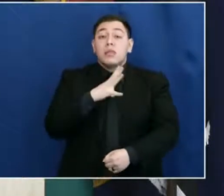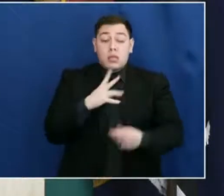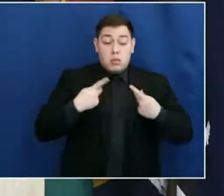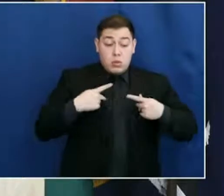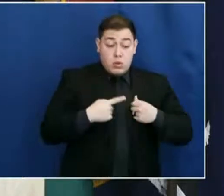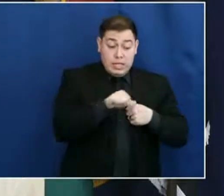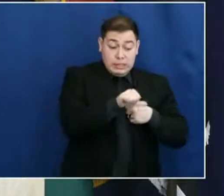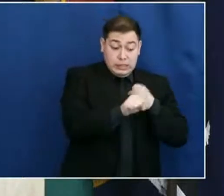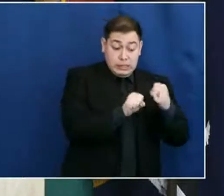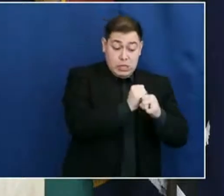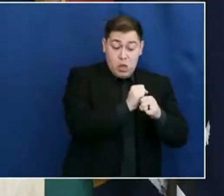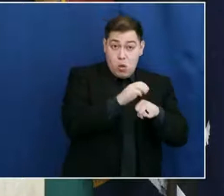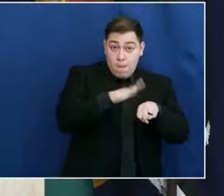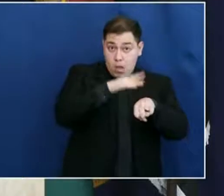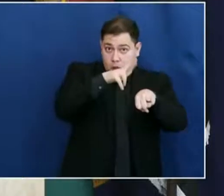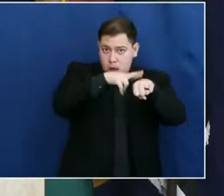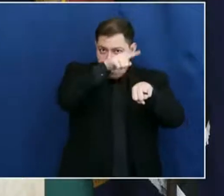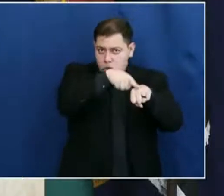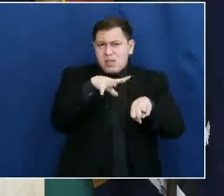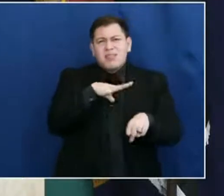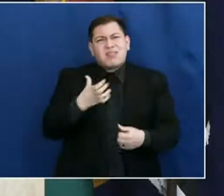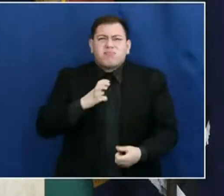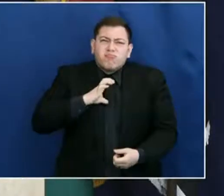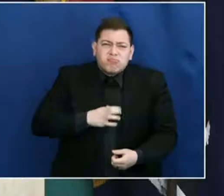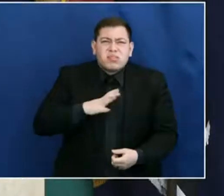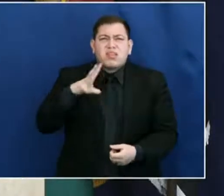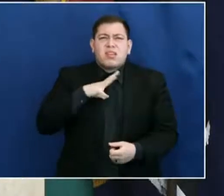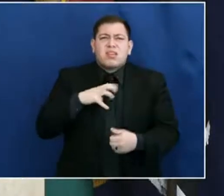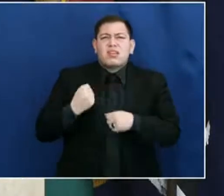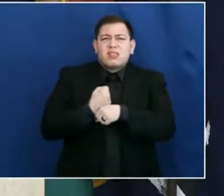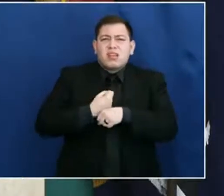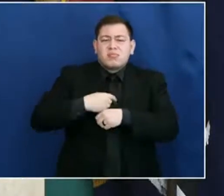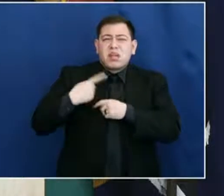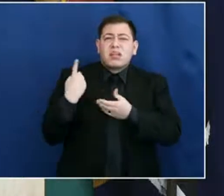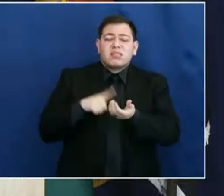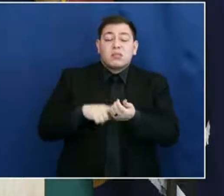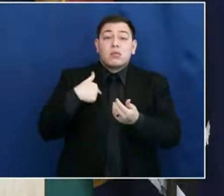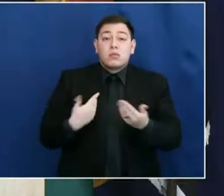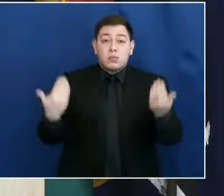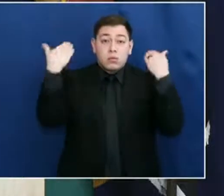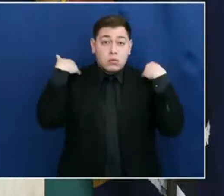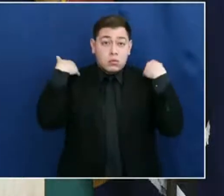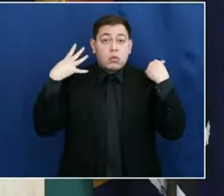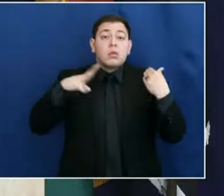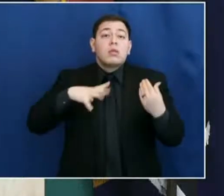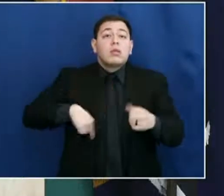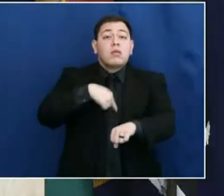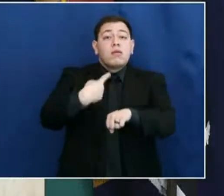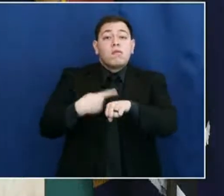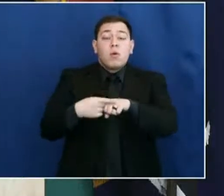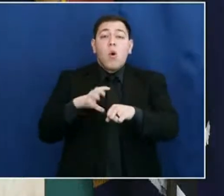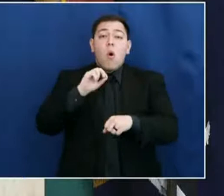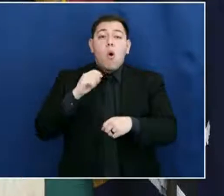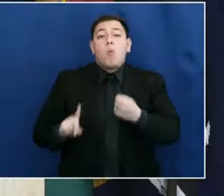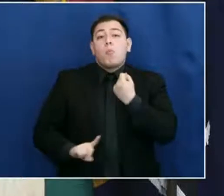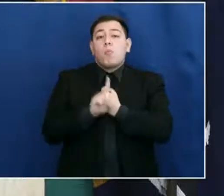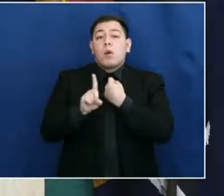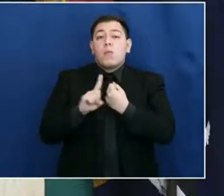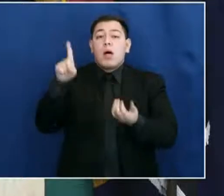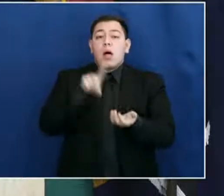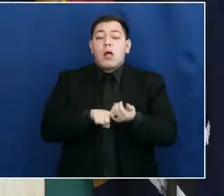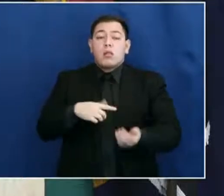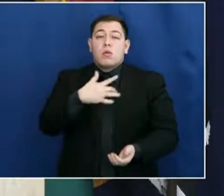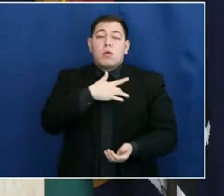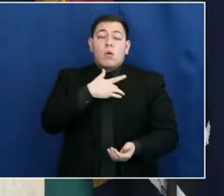tienen enfermedades graves como cáncer, enfermedad renal crónica, enfermedad pulmonar crónica, condiciones cardíacas,